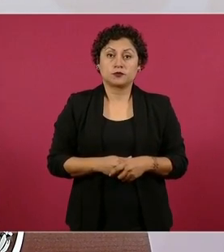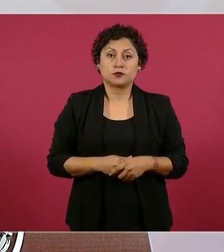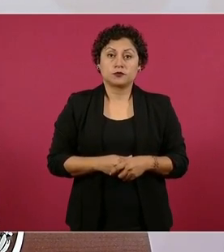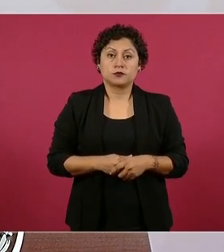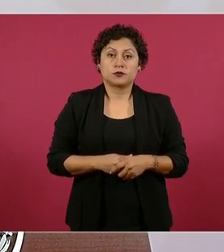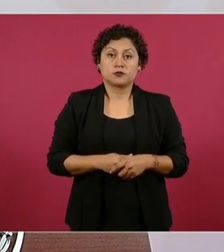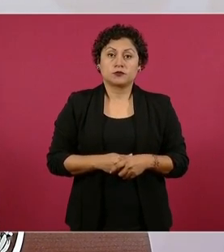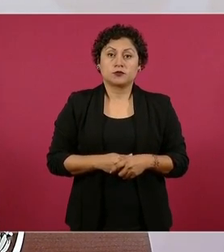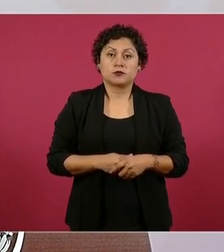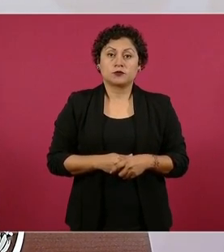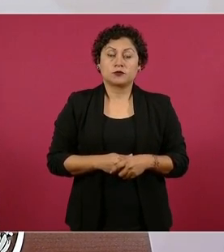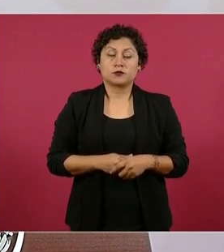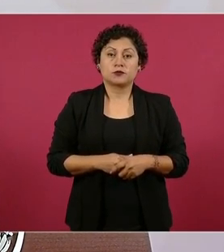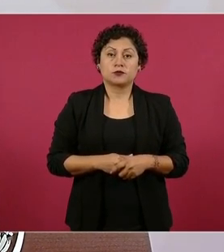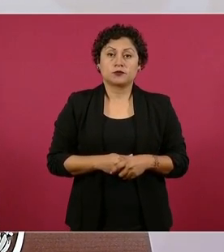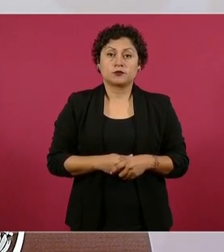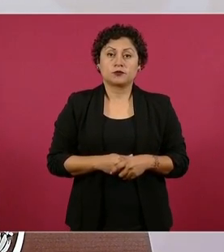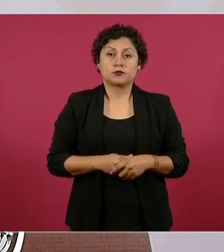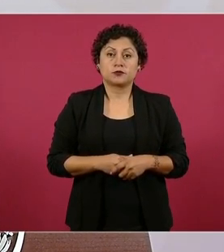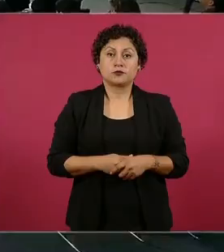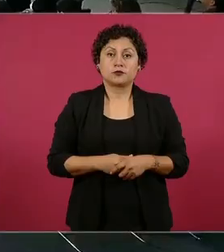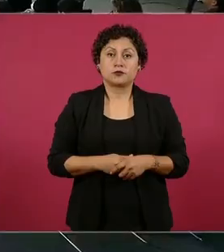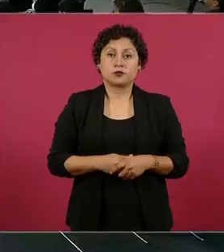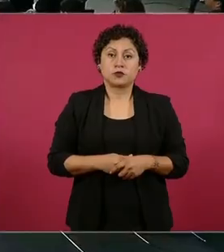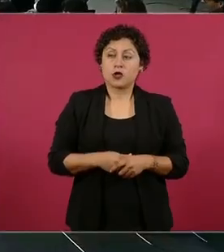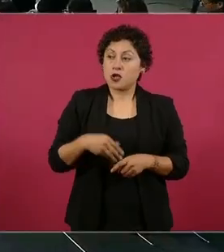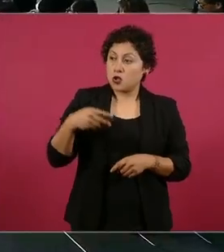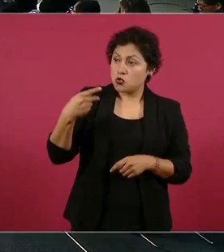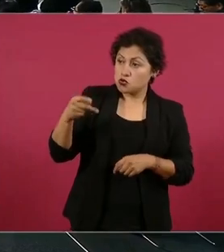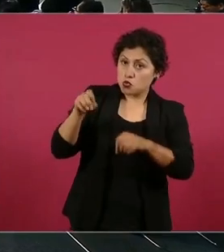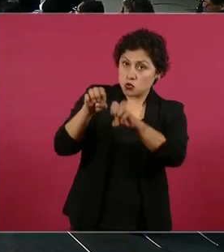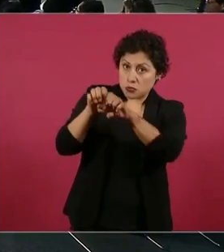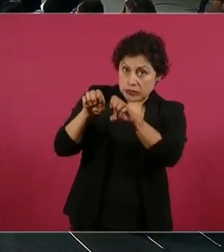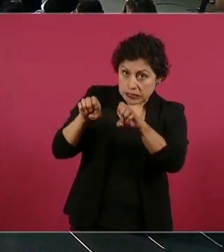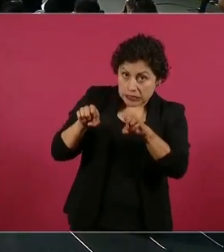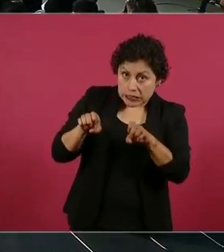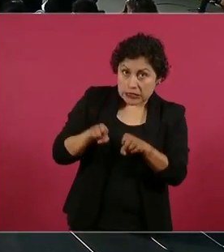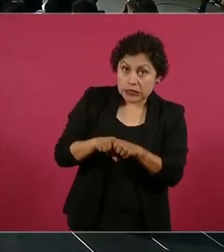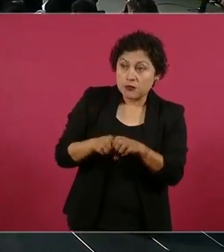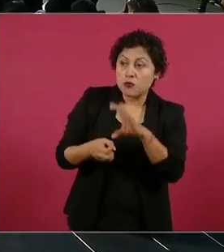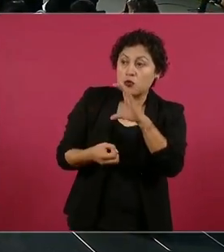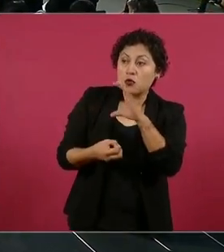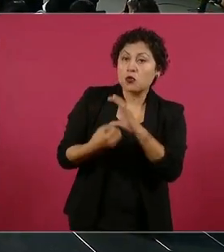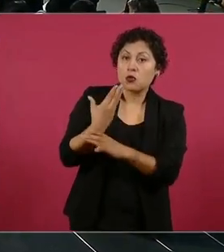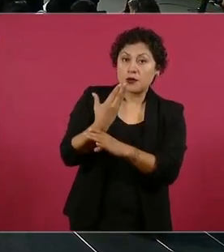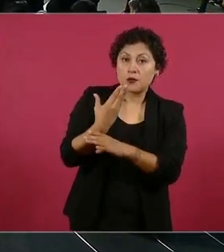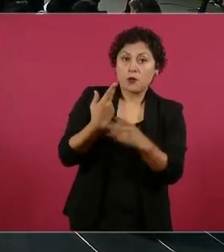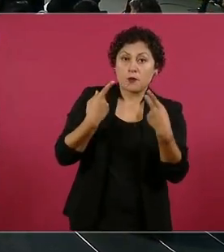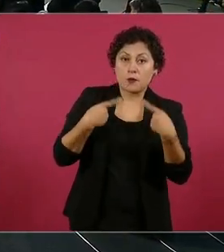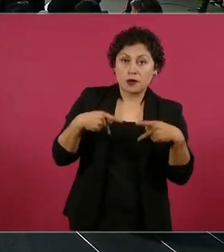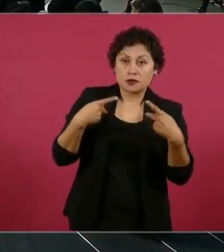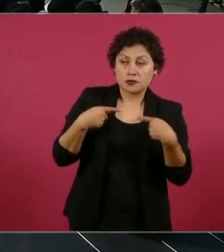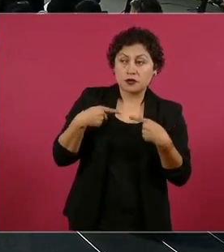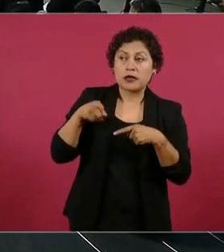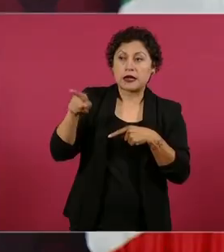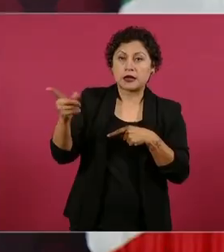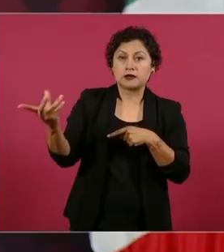trabajar en el nuevo gobierno, nuevo gabinete. Por